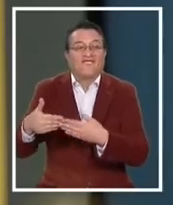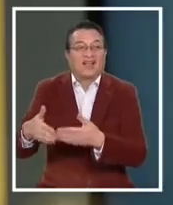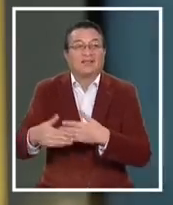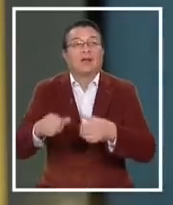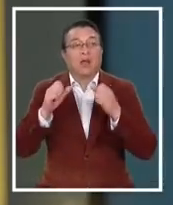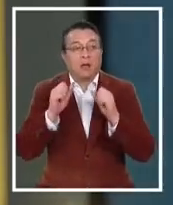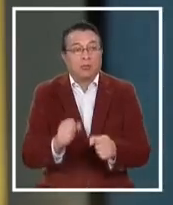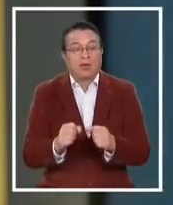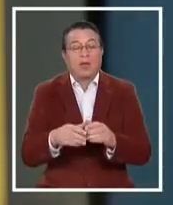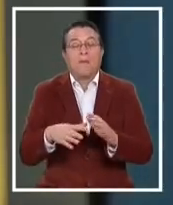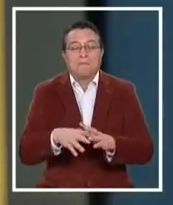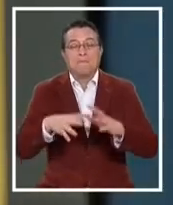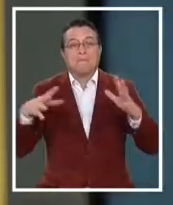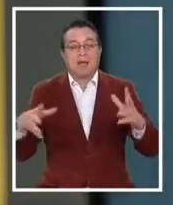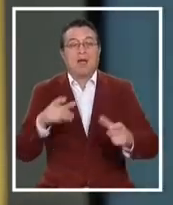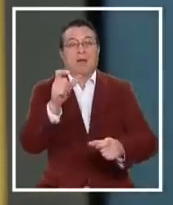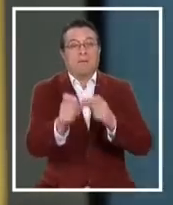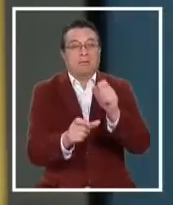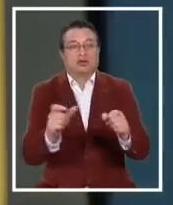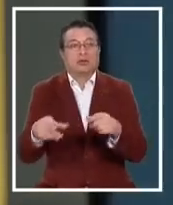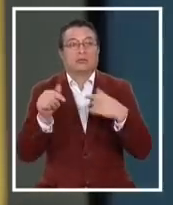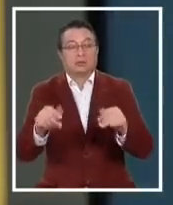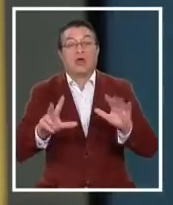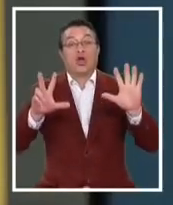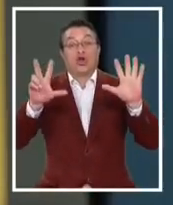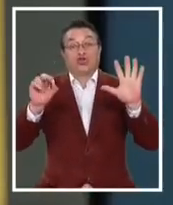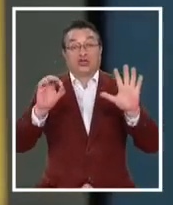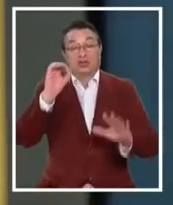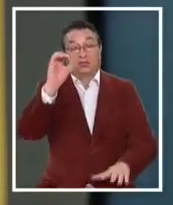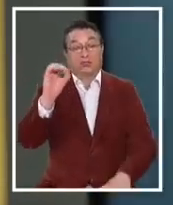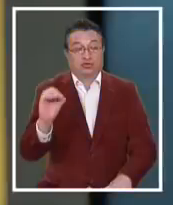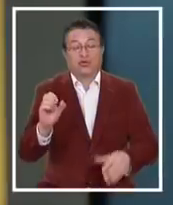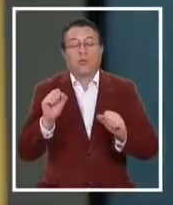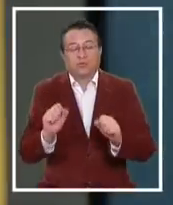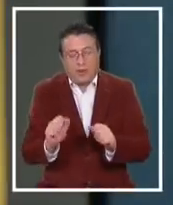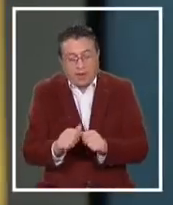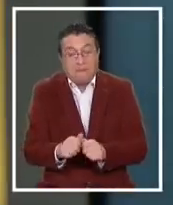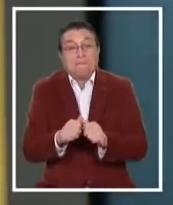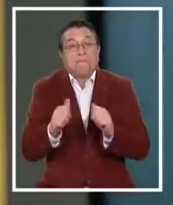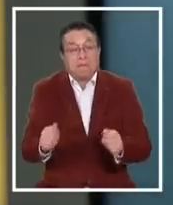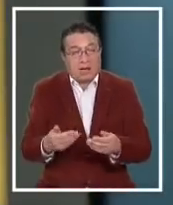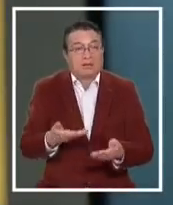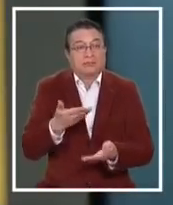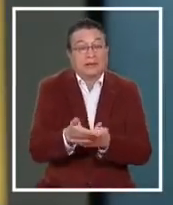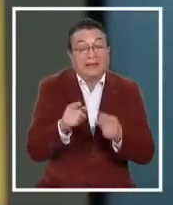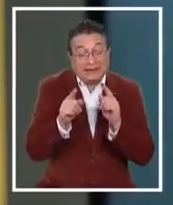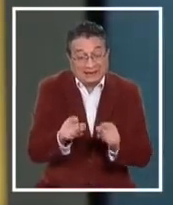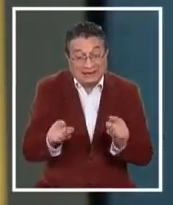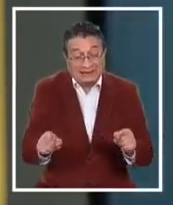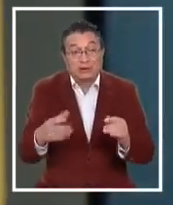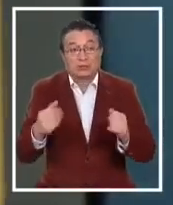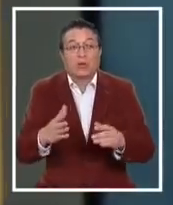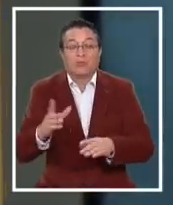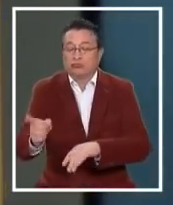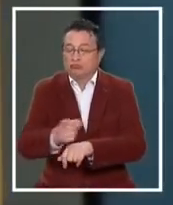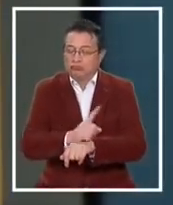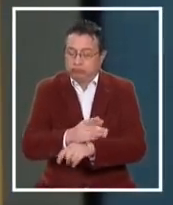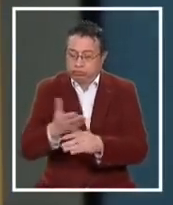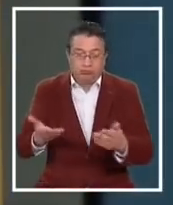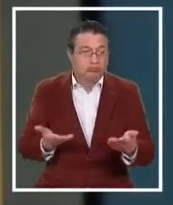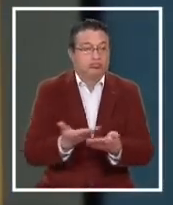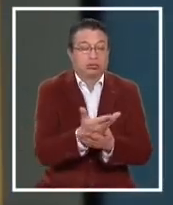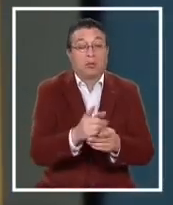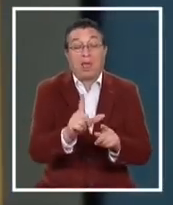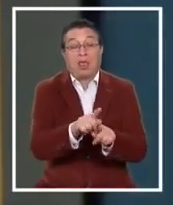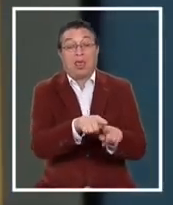a más personas. Estamos llegando al 80%, siempre se puede hacer un esfuerzo más, pero al menos esto, que salga lo antes posible, porque entre